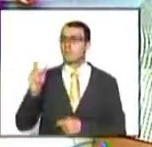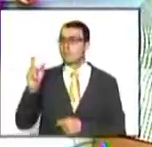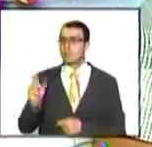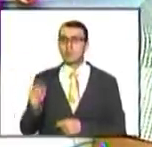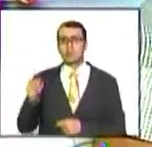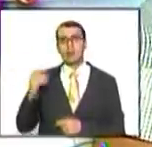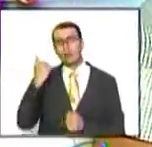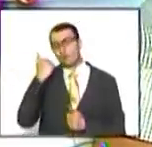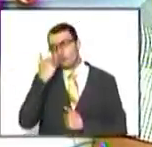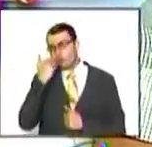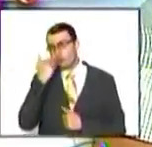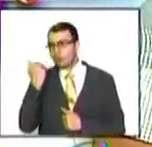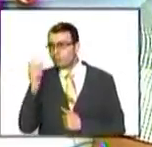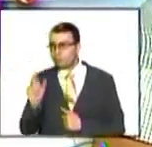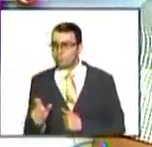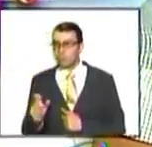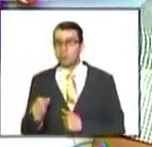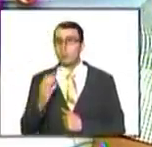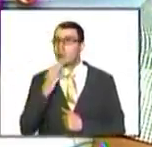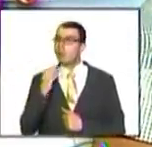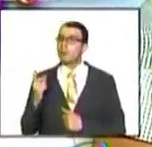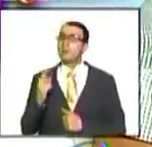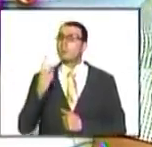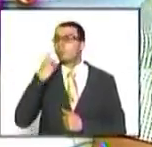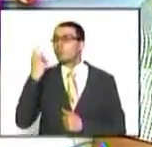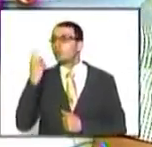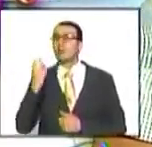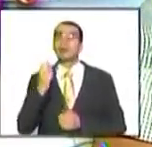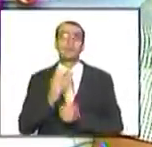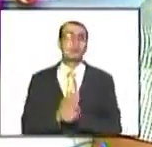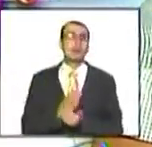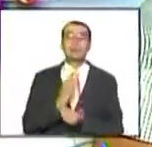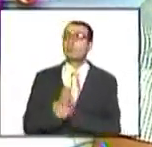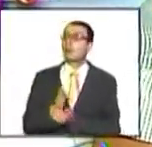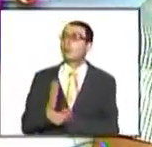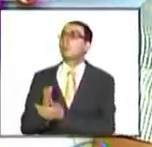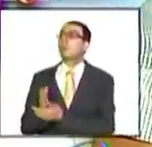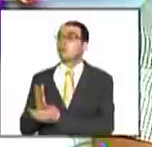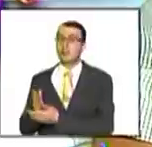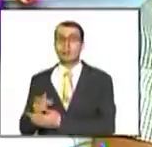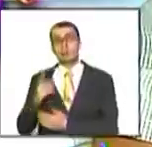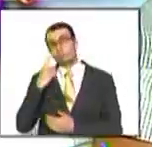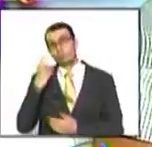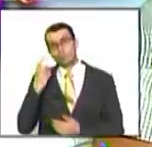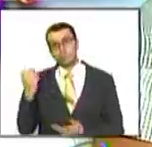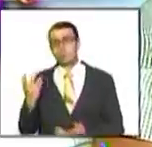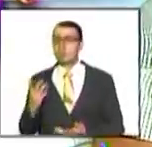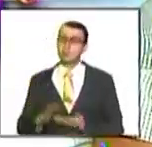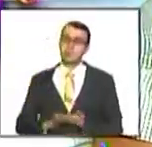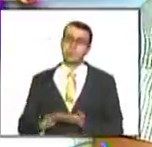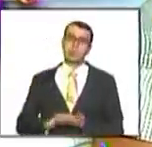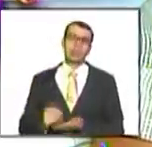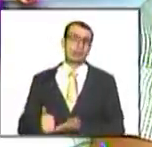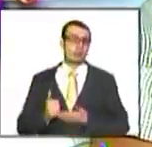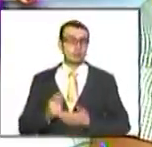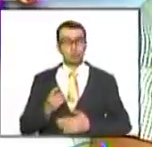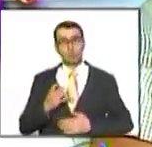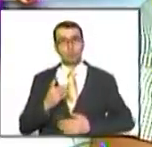viene porque ha tocado muchísimas puertas, especialmente la puerta del dolor, donde ya